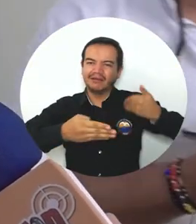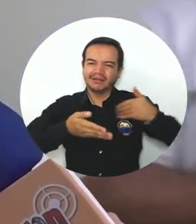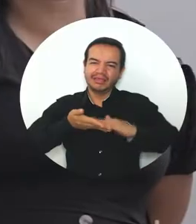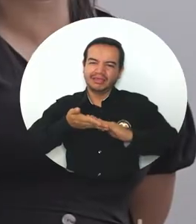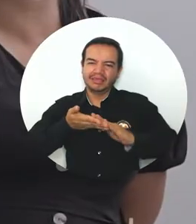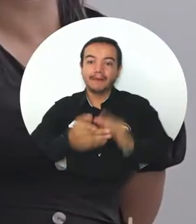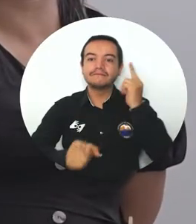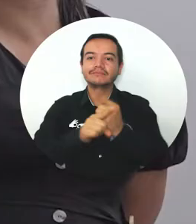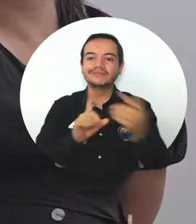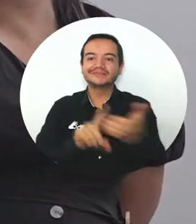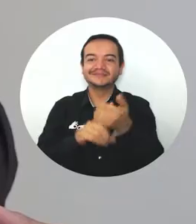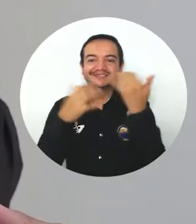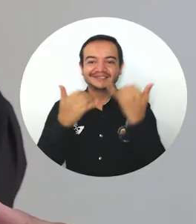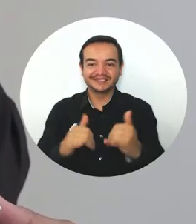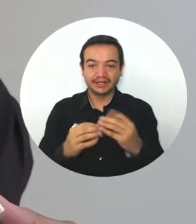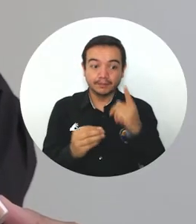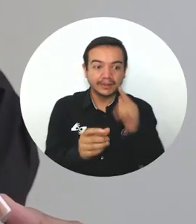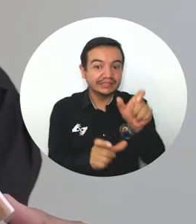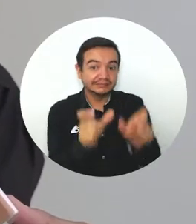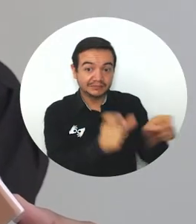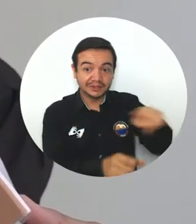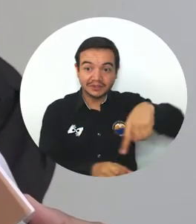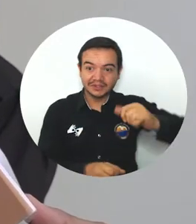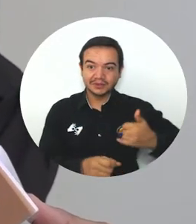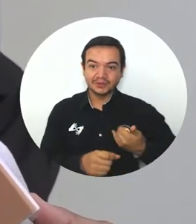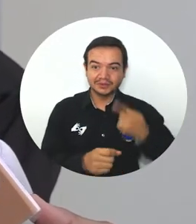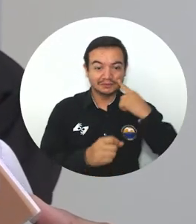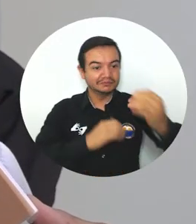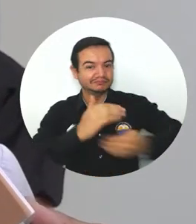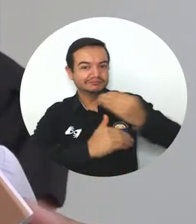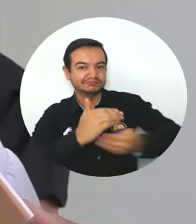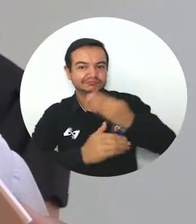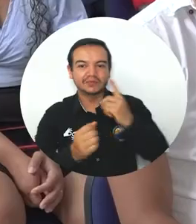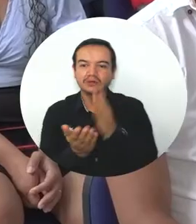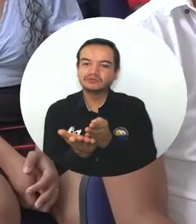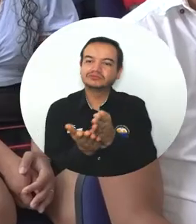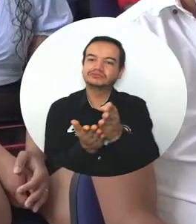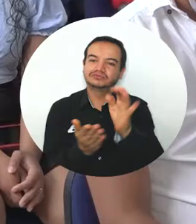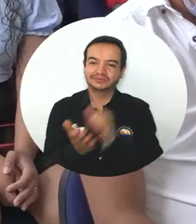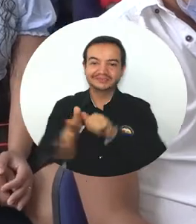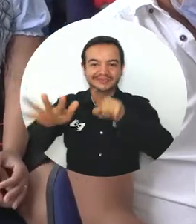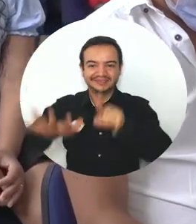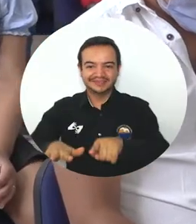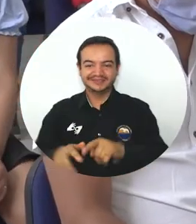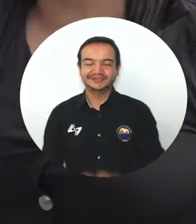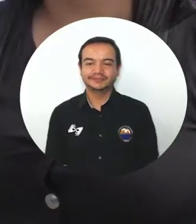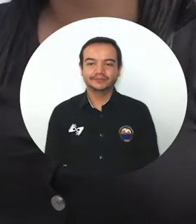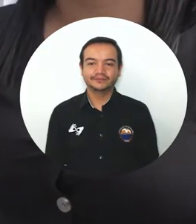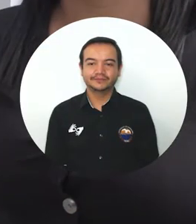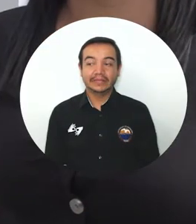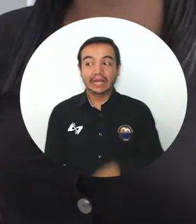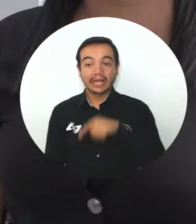deber cumplido por ahora para que los estudiantes terminen su semestre sin ningún problema. El alivio económico